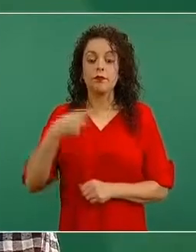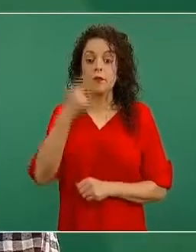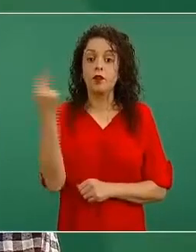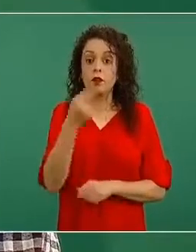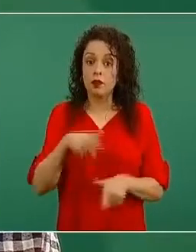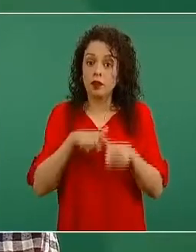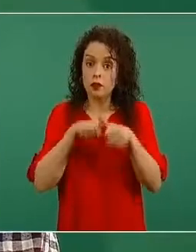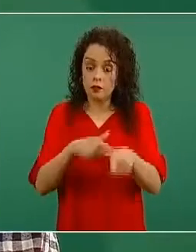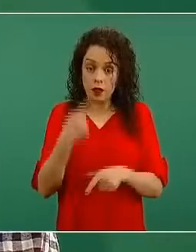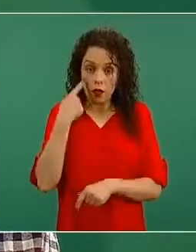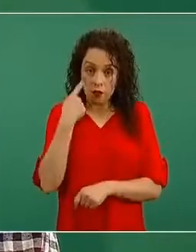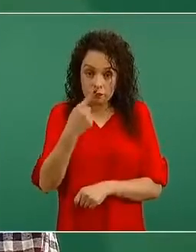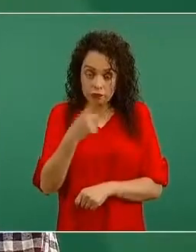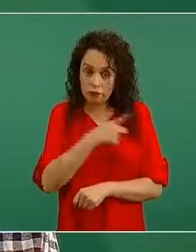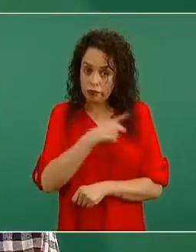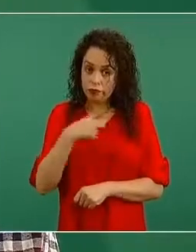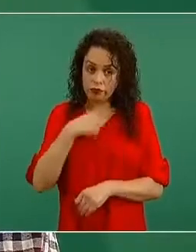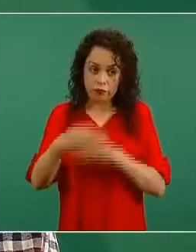observar el cumplimiento del reglamento